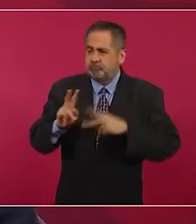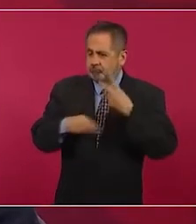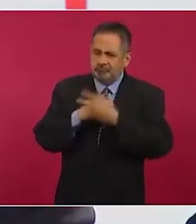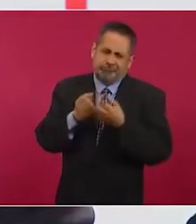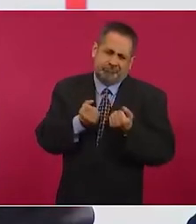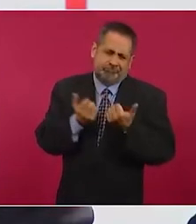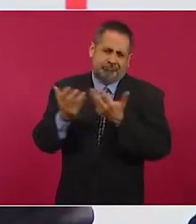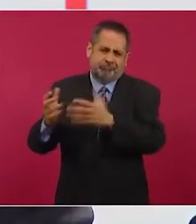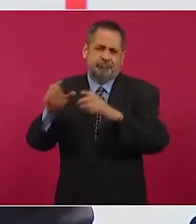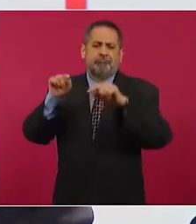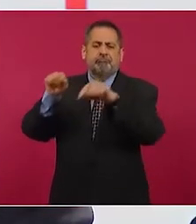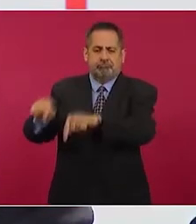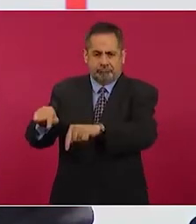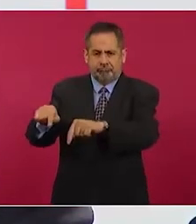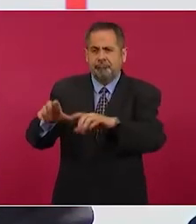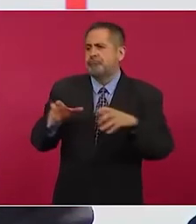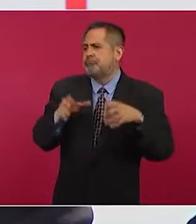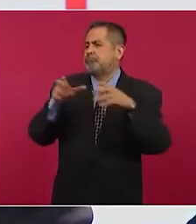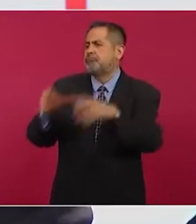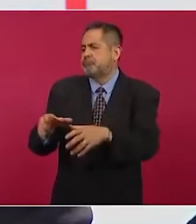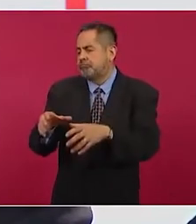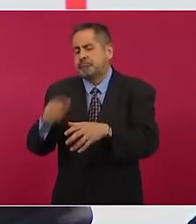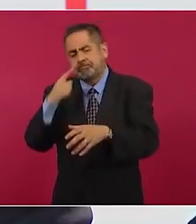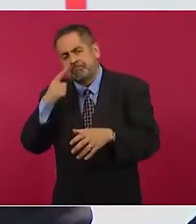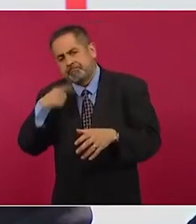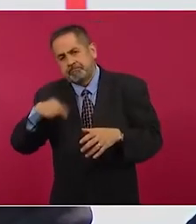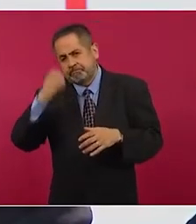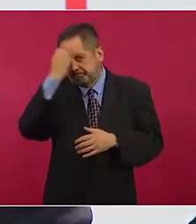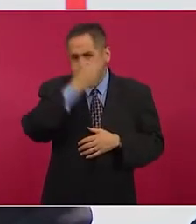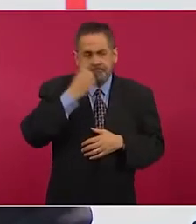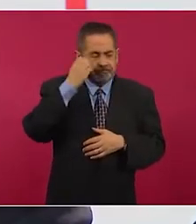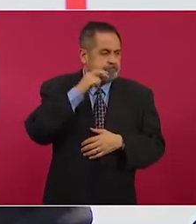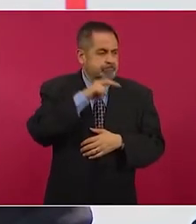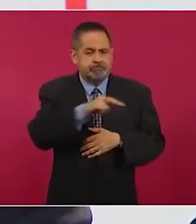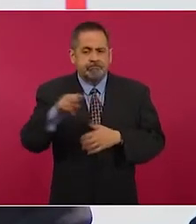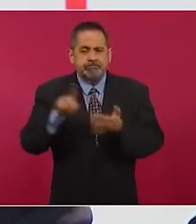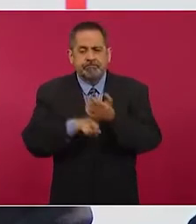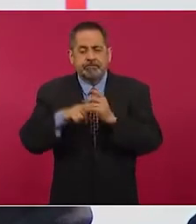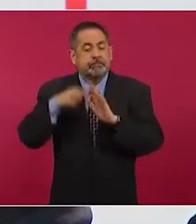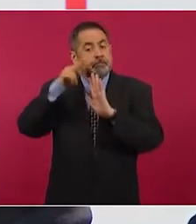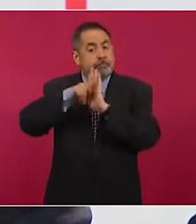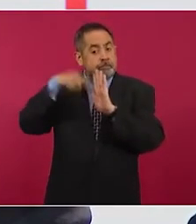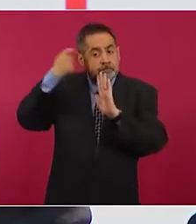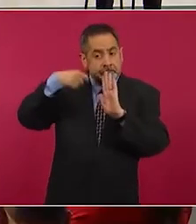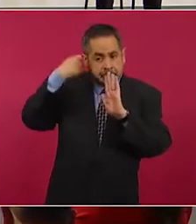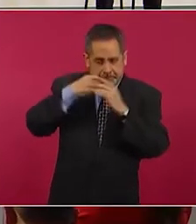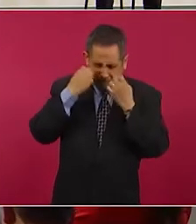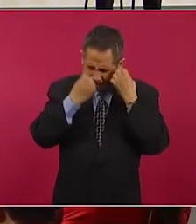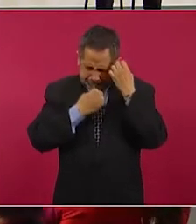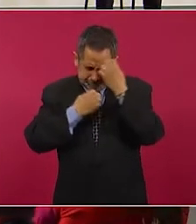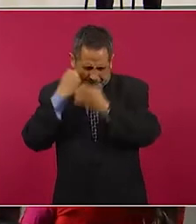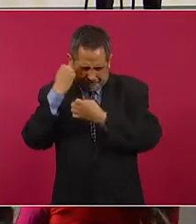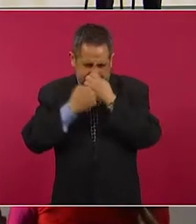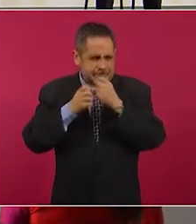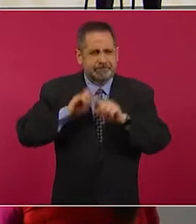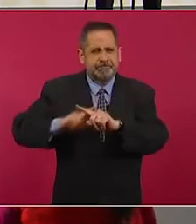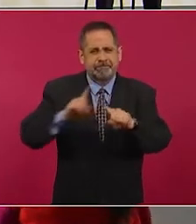realizado dictámenes periciales para la identificación de los videos, la forense de